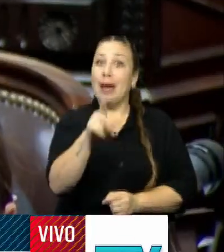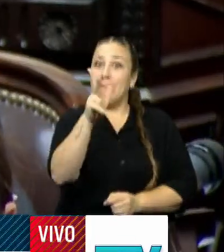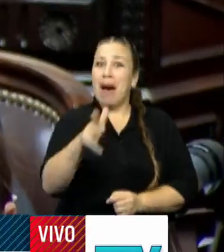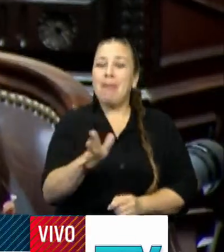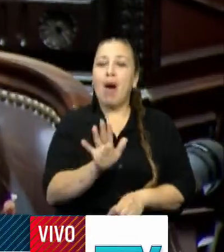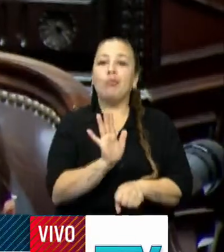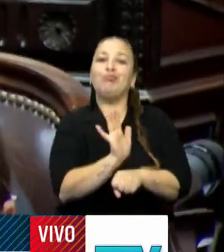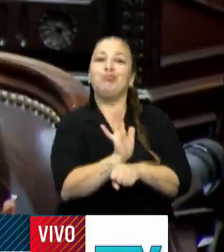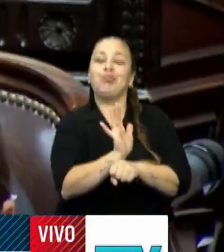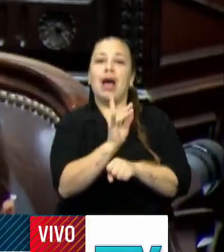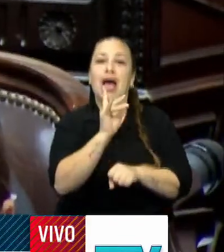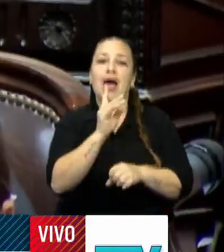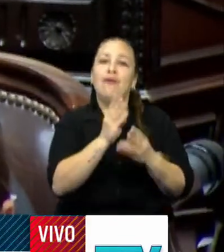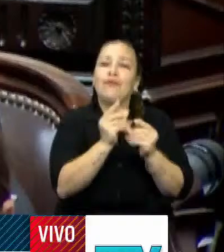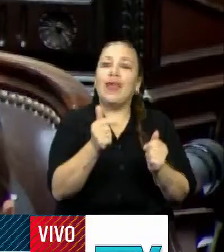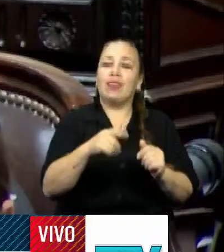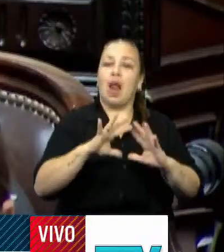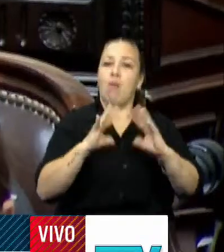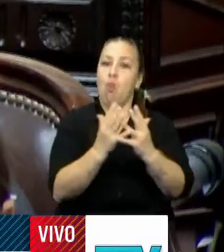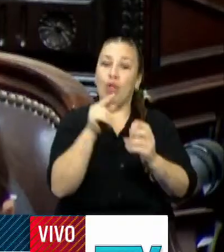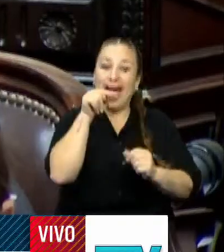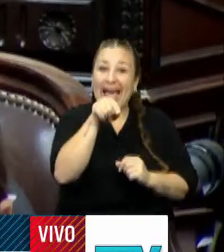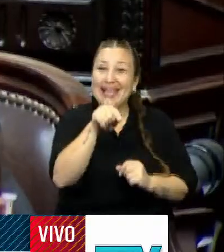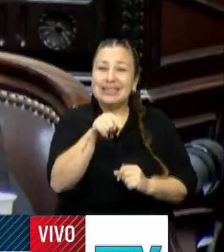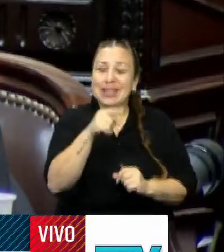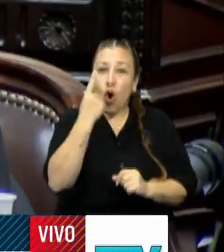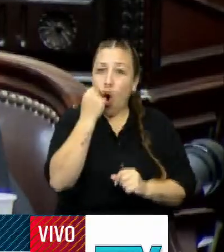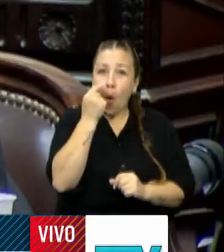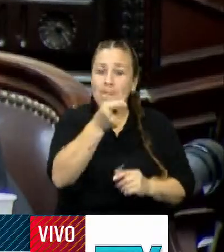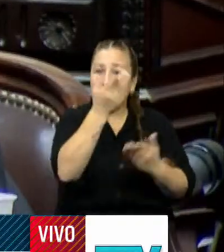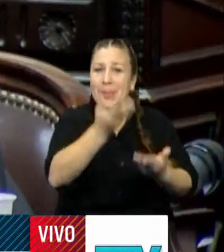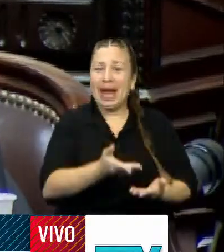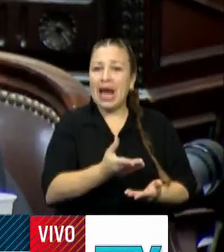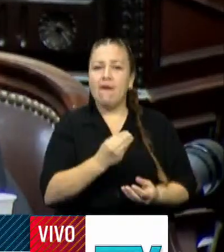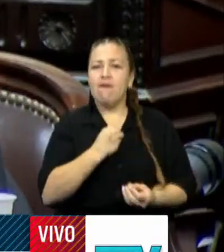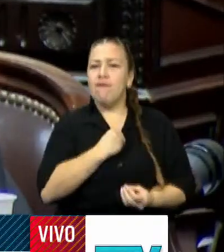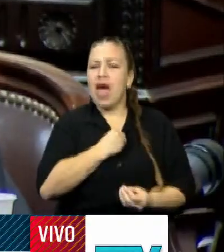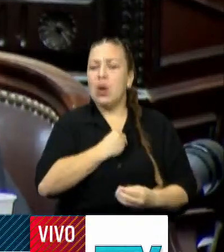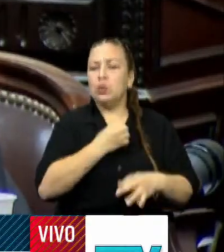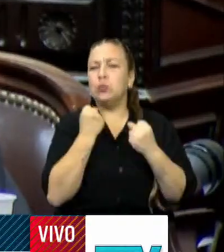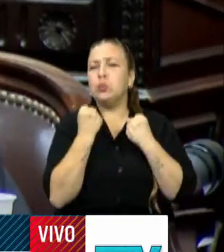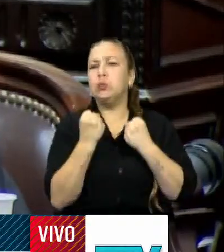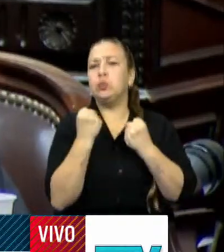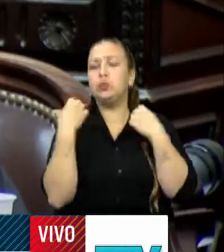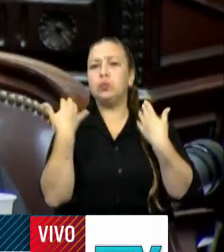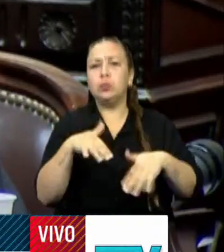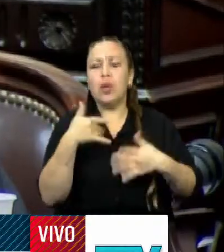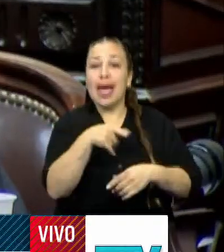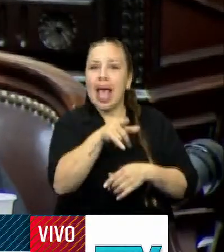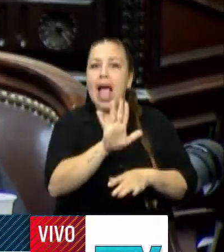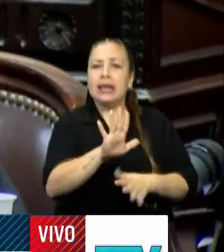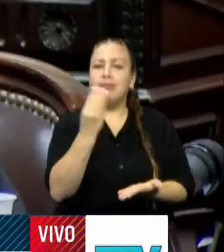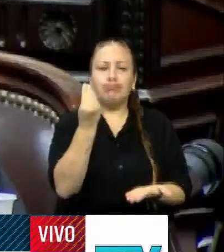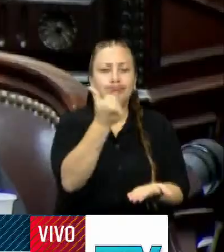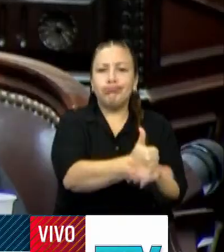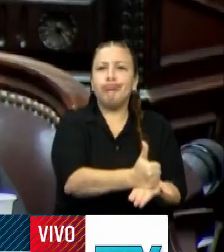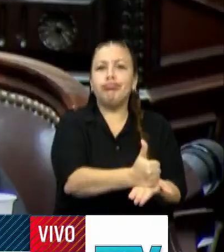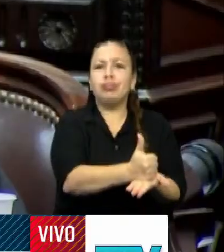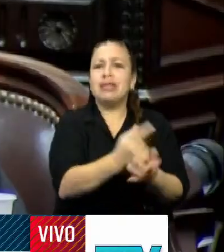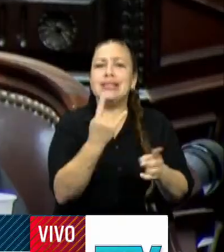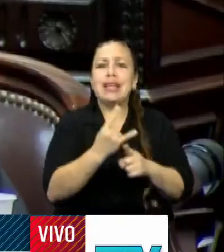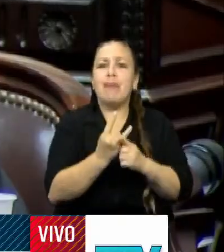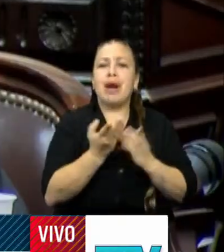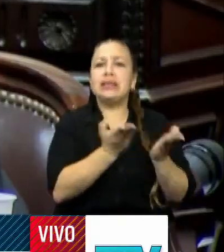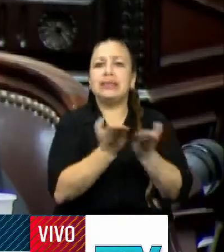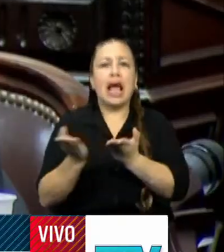mundo. Un hombre cuya fe inquebrantable estuvo al